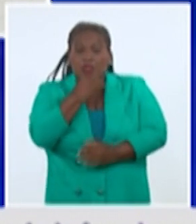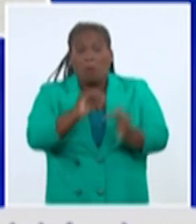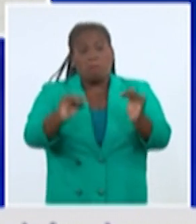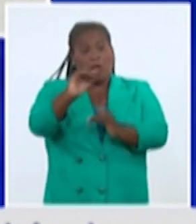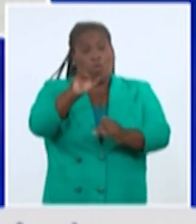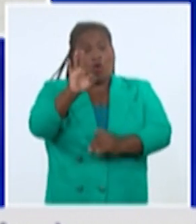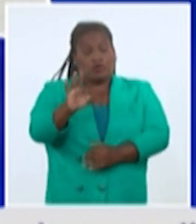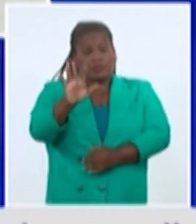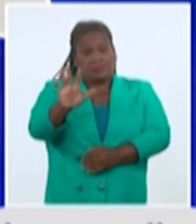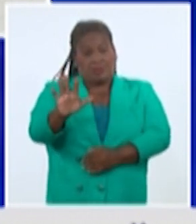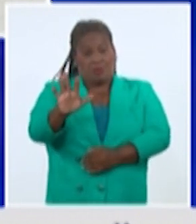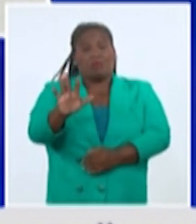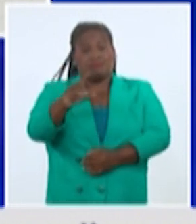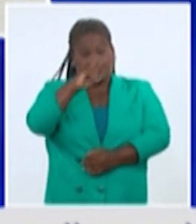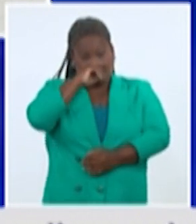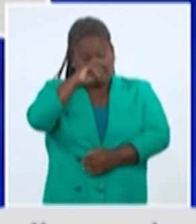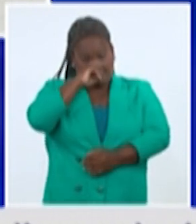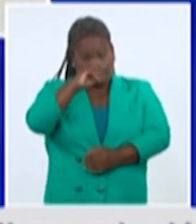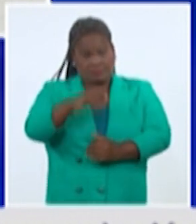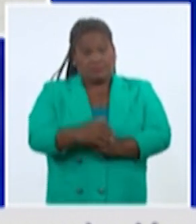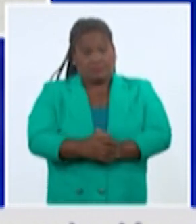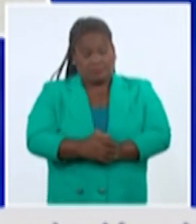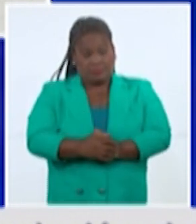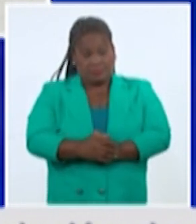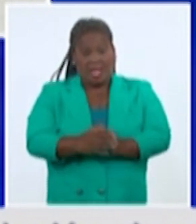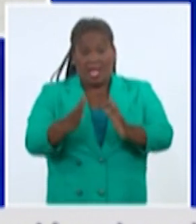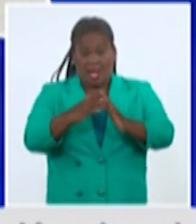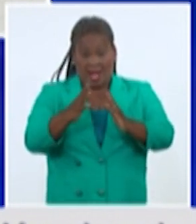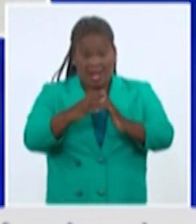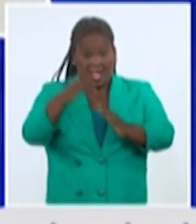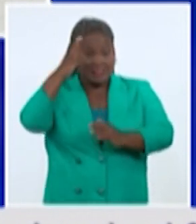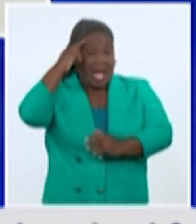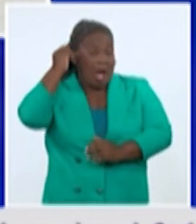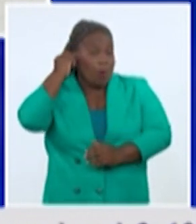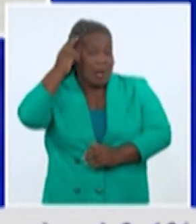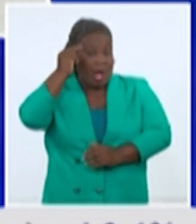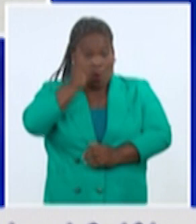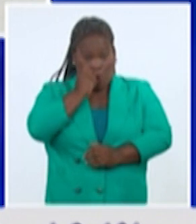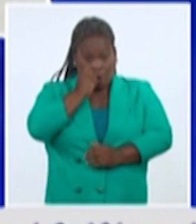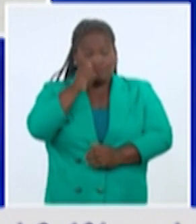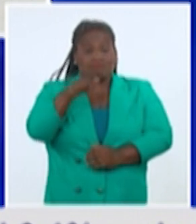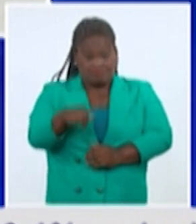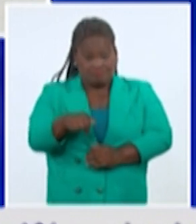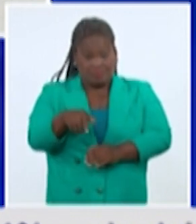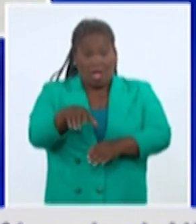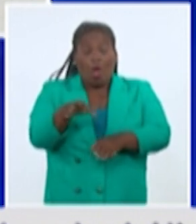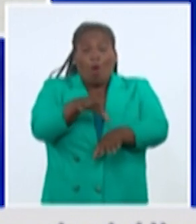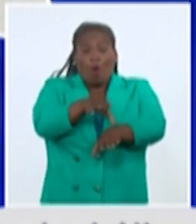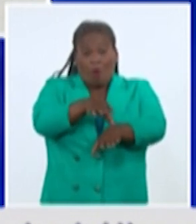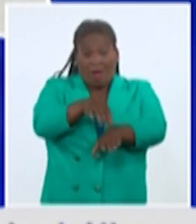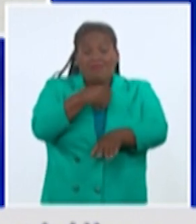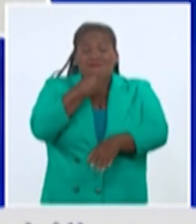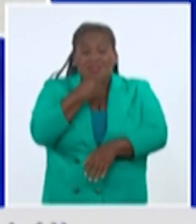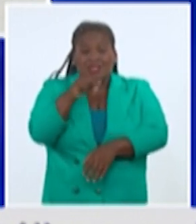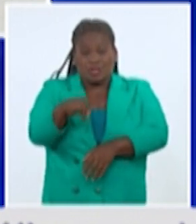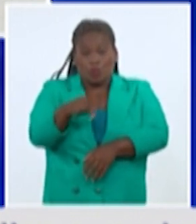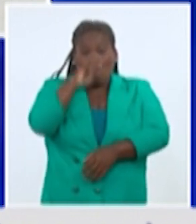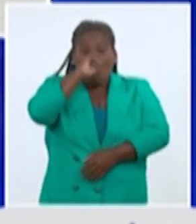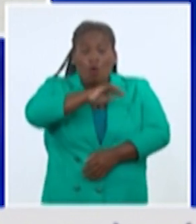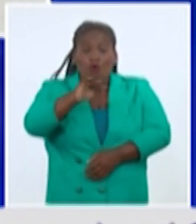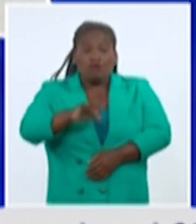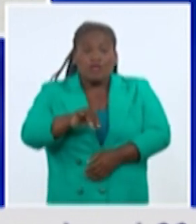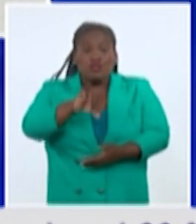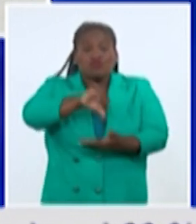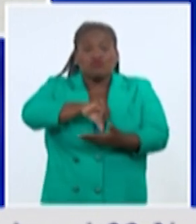85 años. Se va a vacunar en las casas de abuelos y hogares de ancianos, en los niños que están en los centros